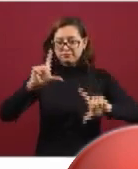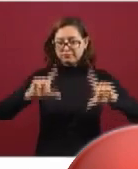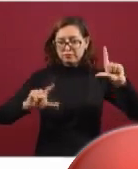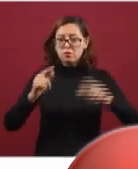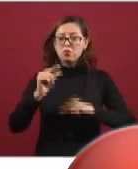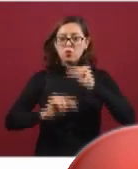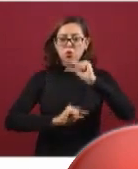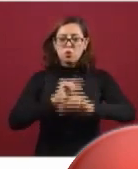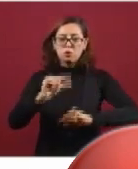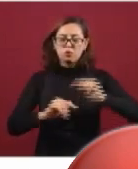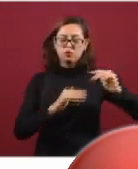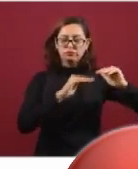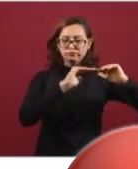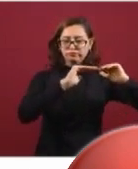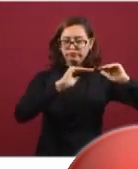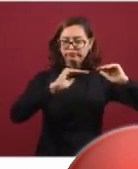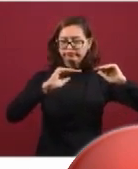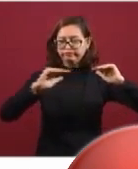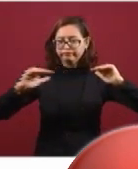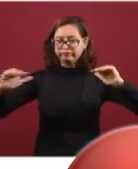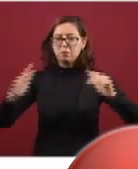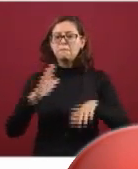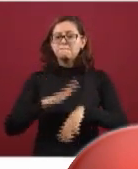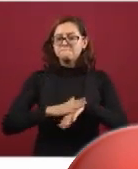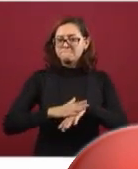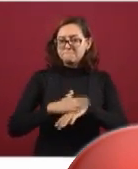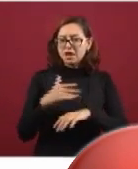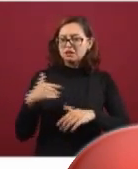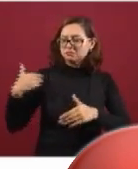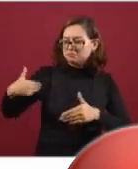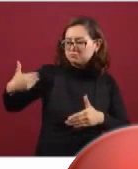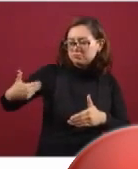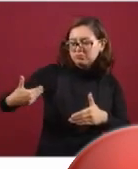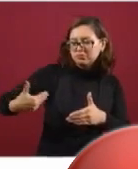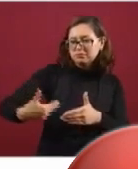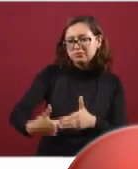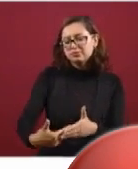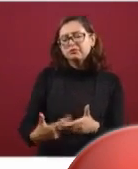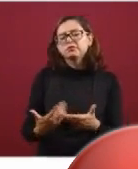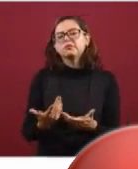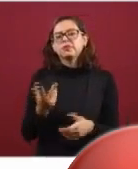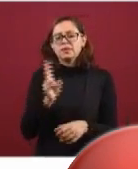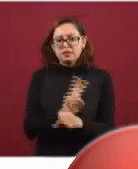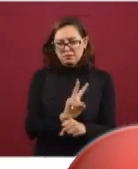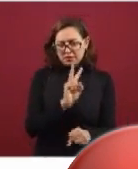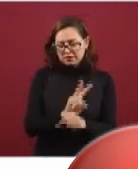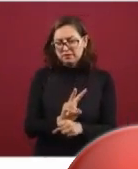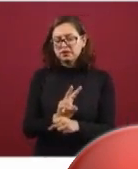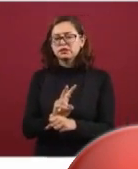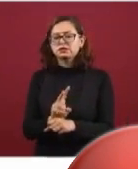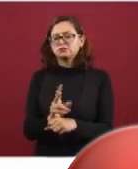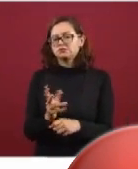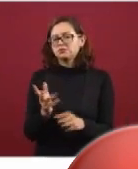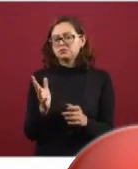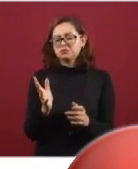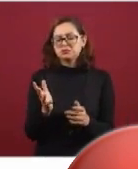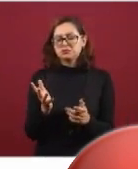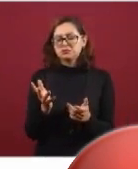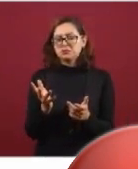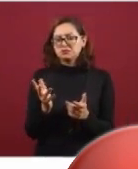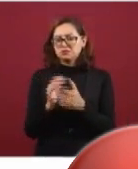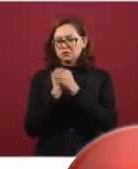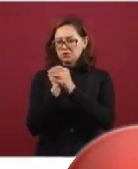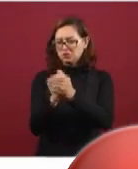nivelando conforme han ido pasando las semanas de este ejercicio. En verificaciones, ya no realizamos el